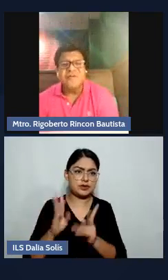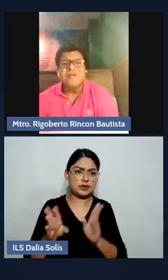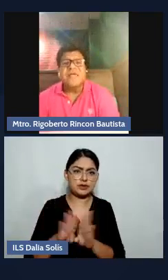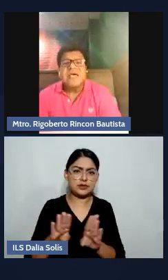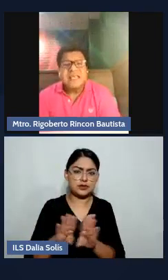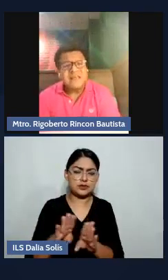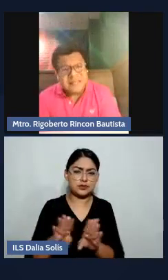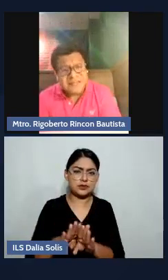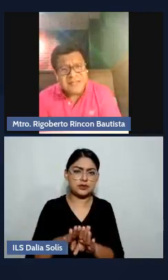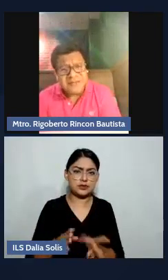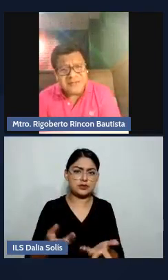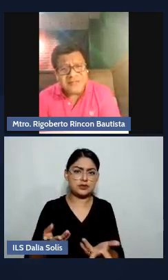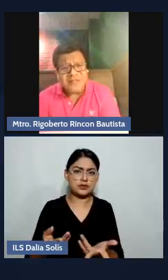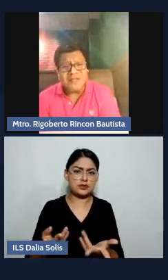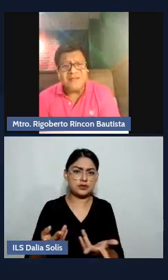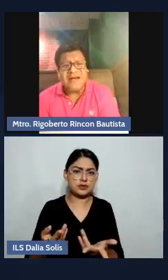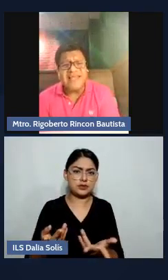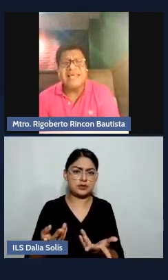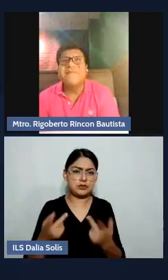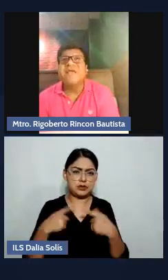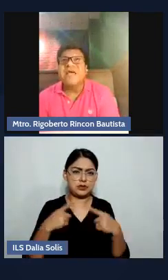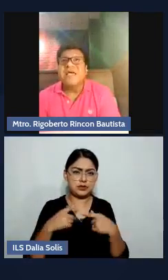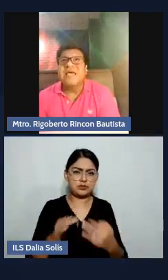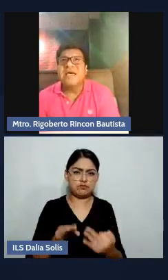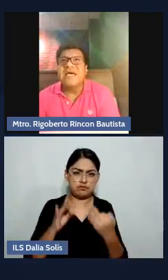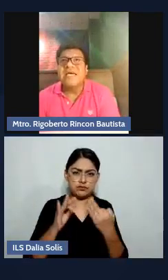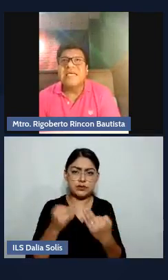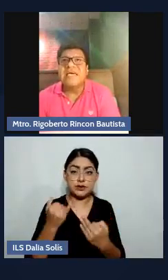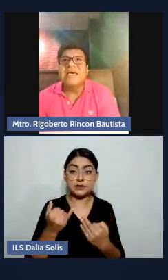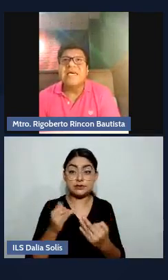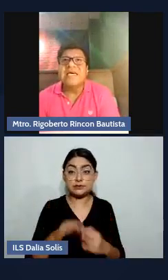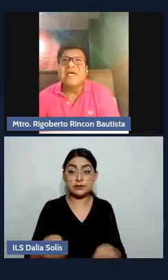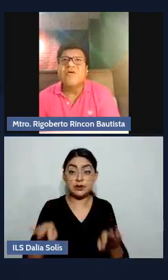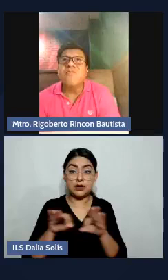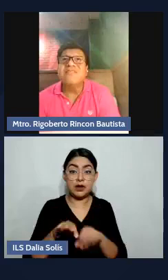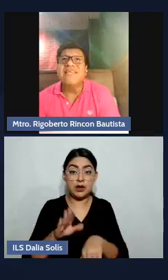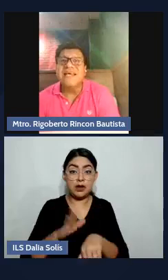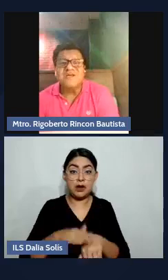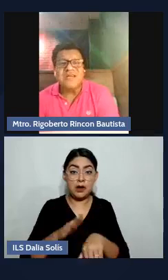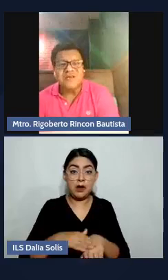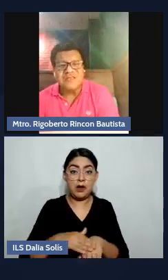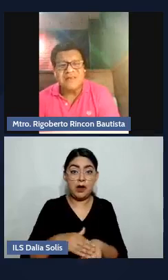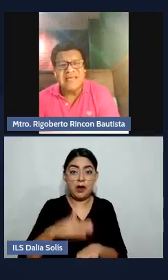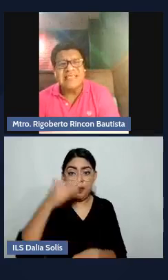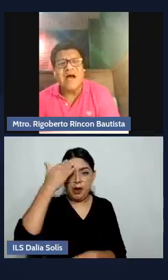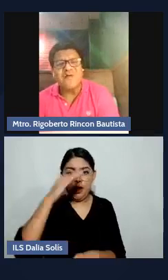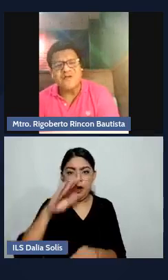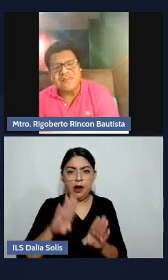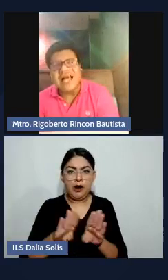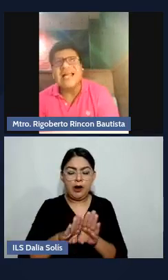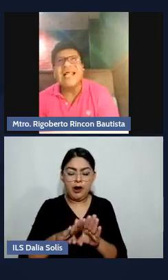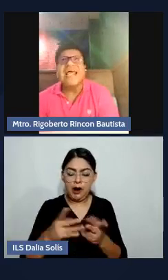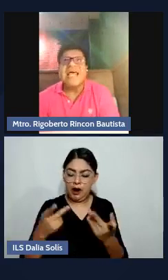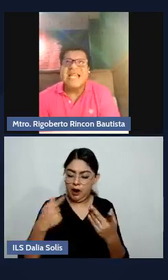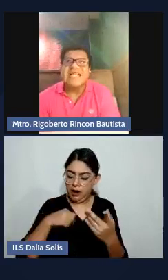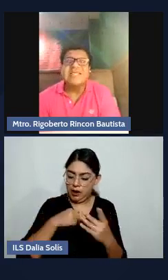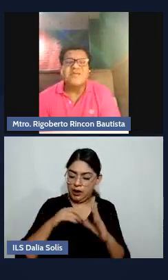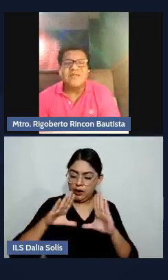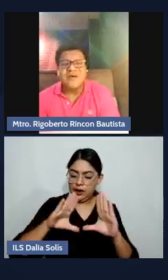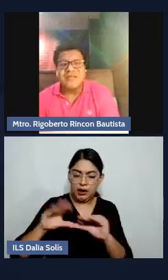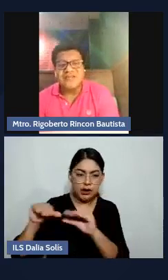es muy importante observar que cómo enseñamos a los demás a afrontar las situaciones